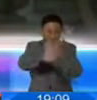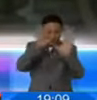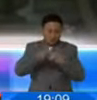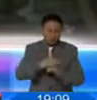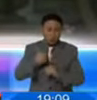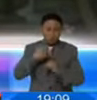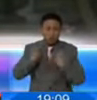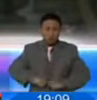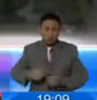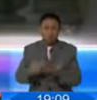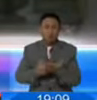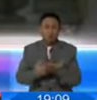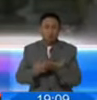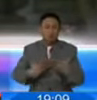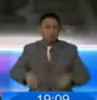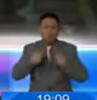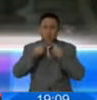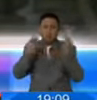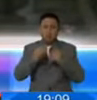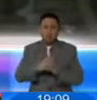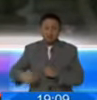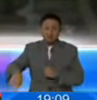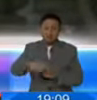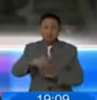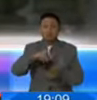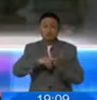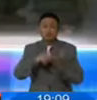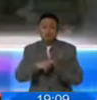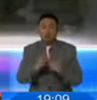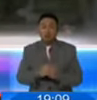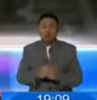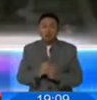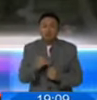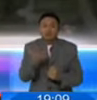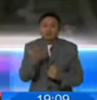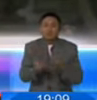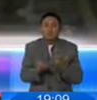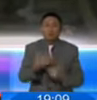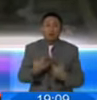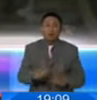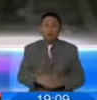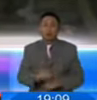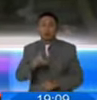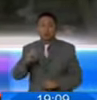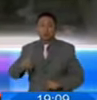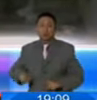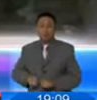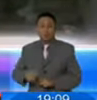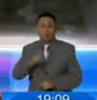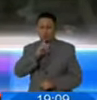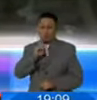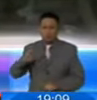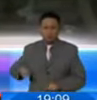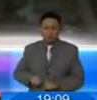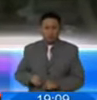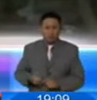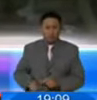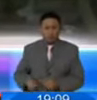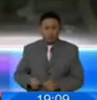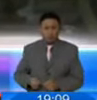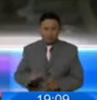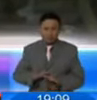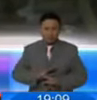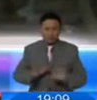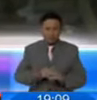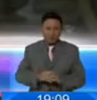podamos reunirnos de forma pública sin que esto conlleve supuestos acuerdos debajo de la mesa, ni mucho menos.